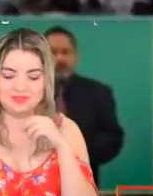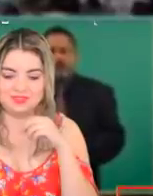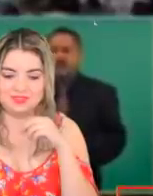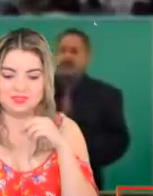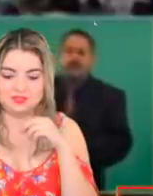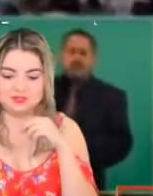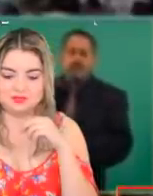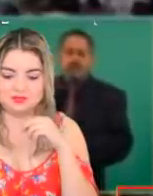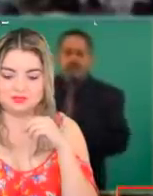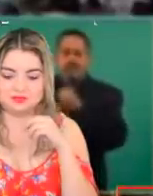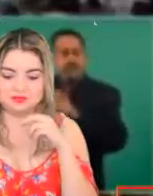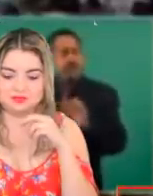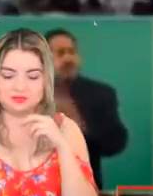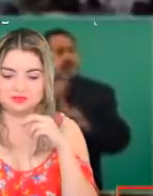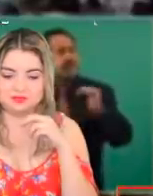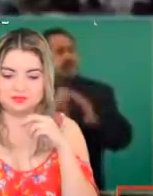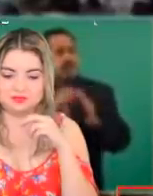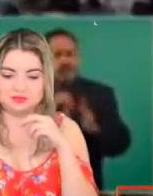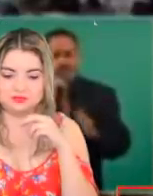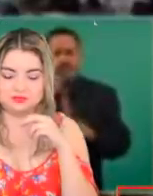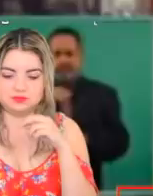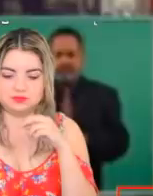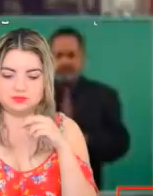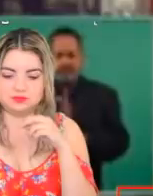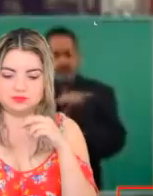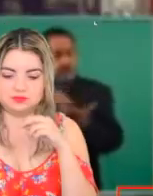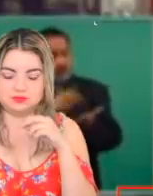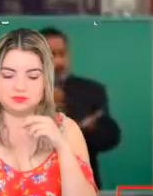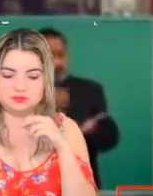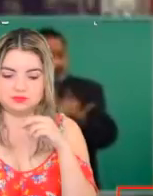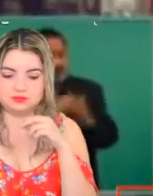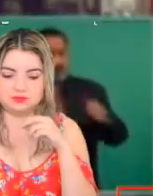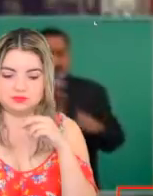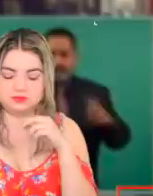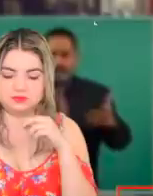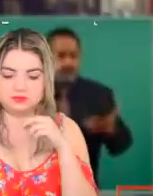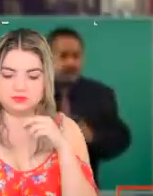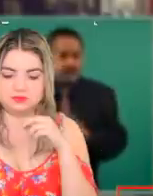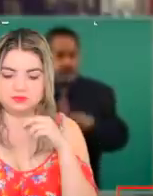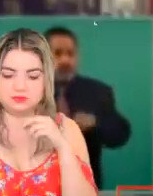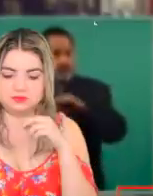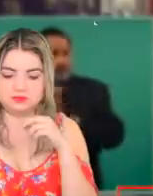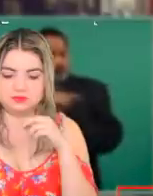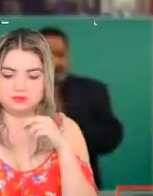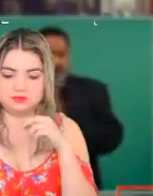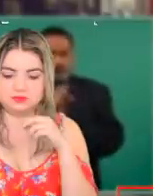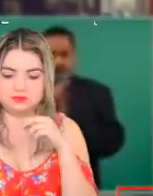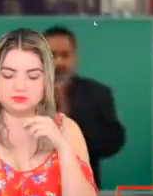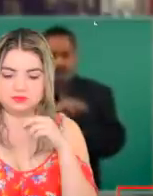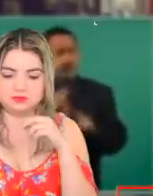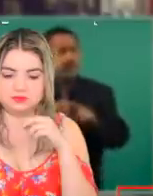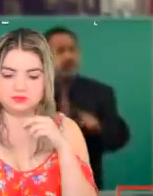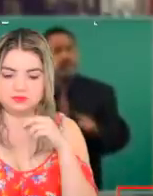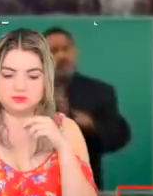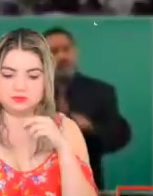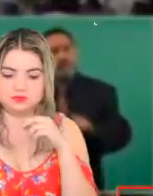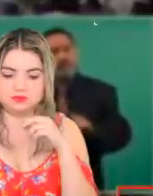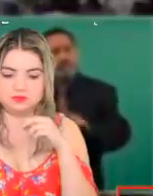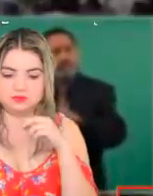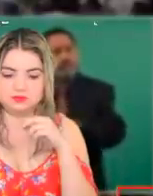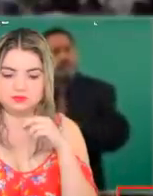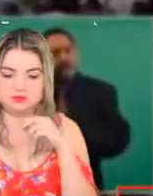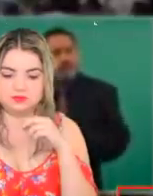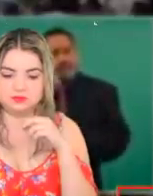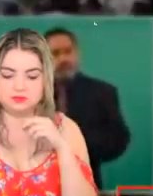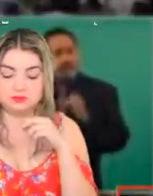se construye un hospital del Instituto Mexicano del Seguro Social en la ciudad y puerto de Ensenada. Importante lo de San Quintín, pero hace 60 años que no se lleva a